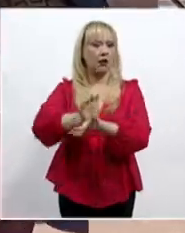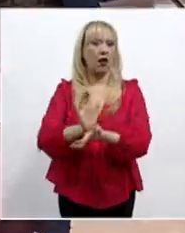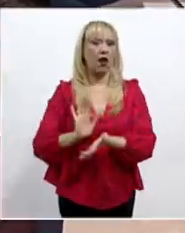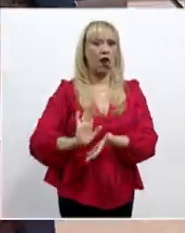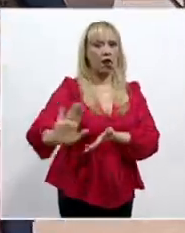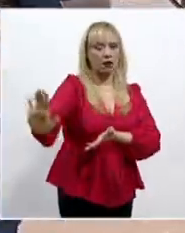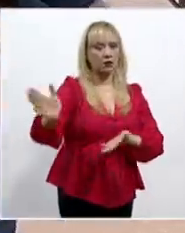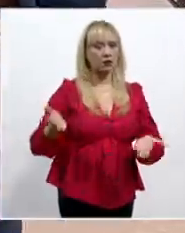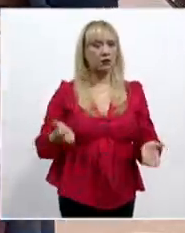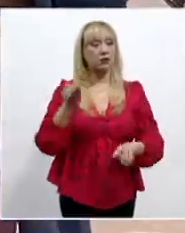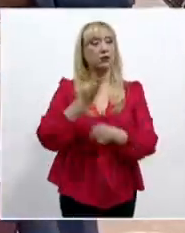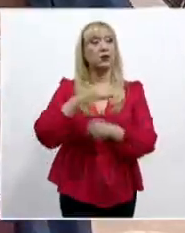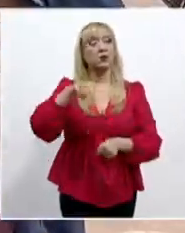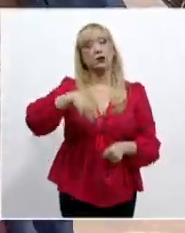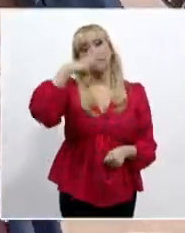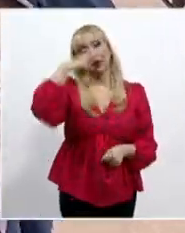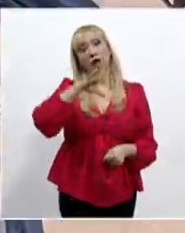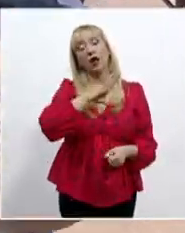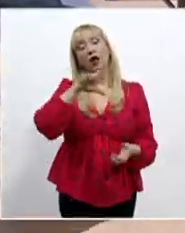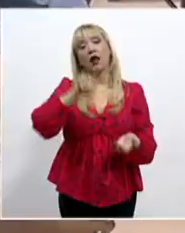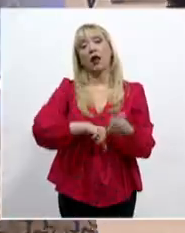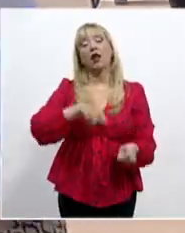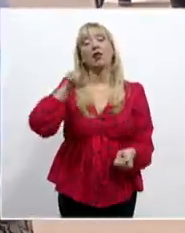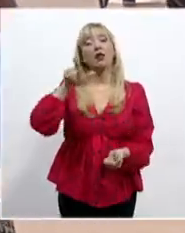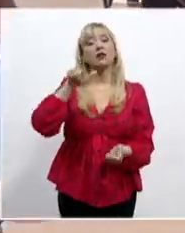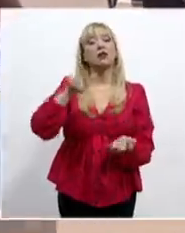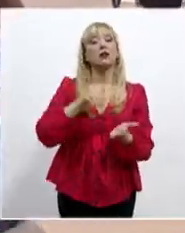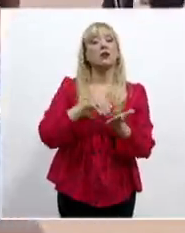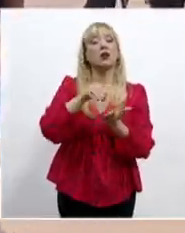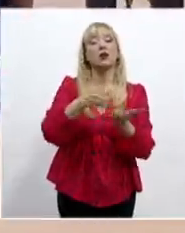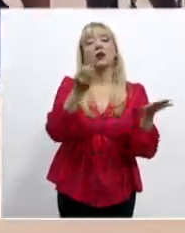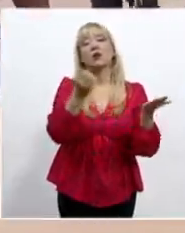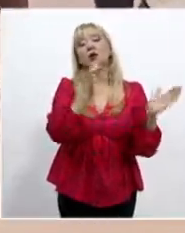Actualmente se considera que en México existen